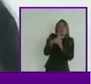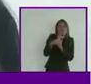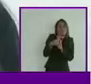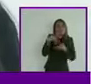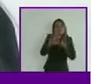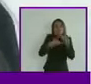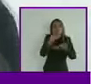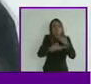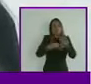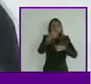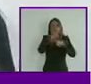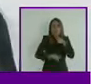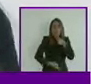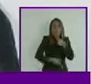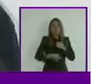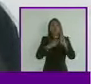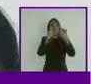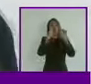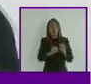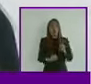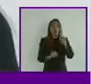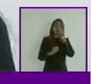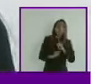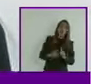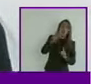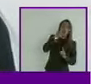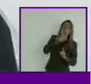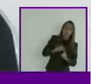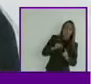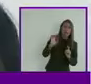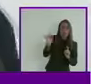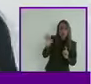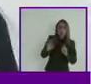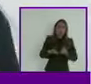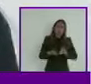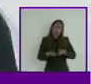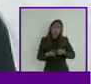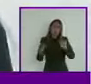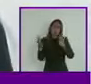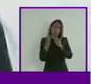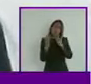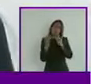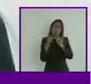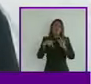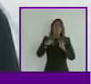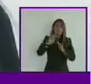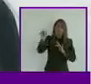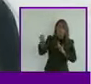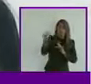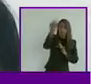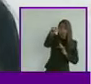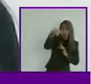que contactan a chicos que creen que son de su edad y cuando se ven en persona resulta que no son.